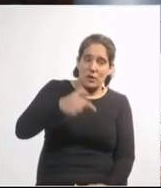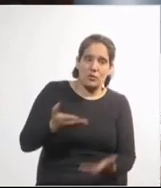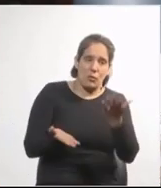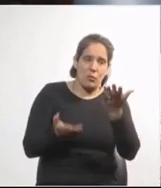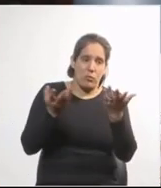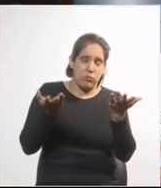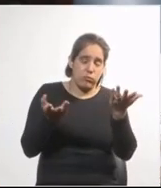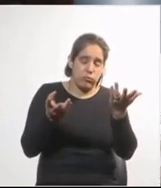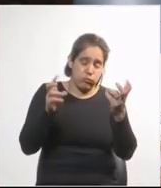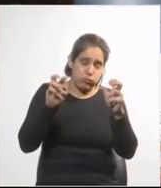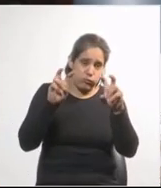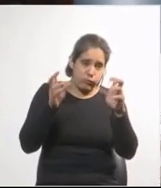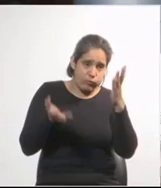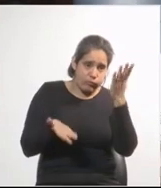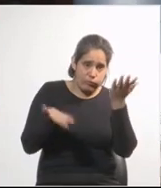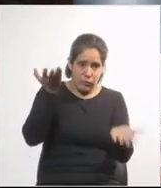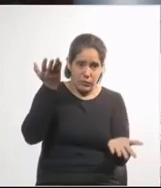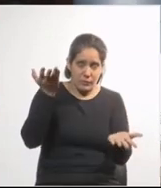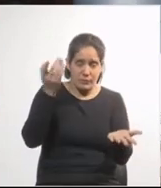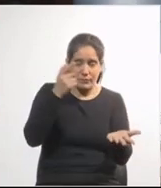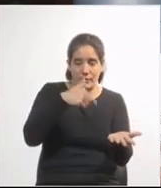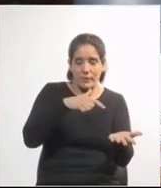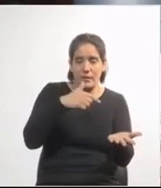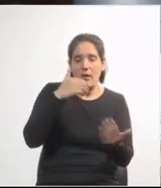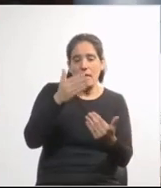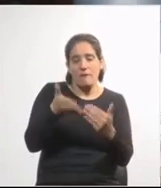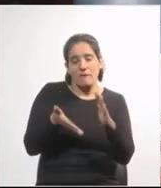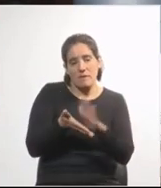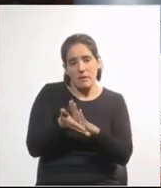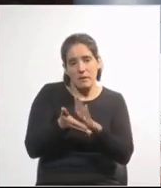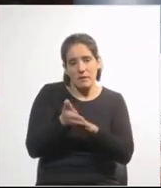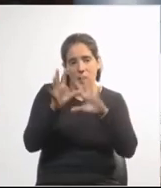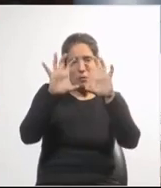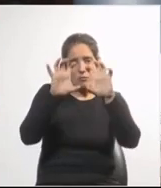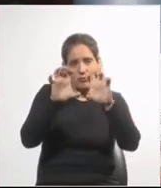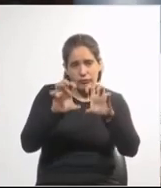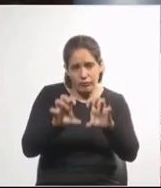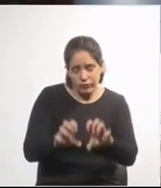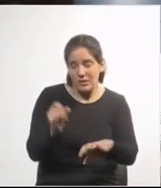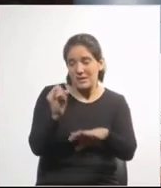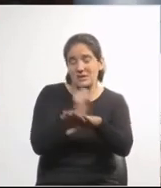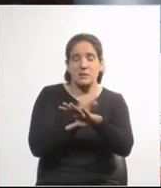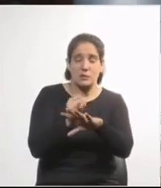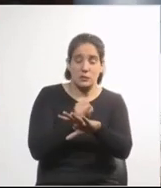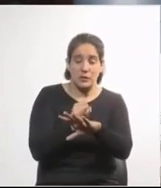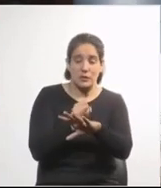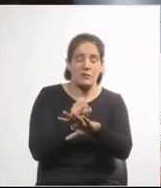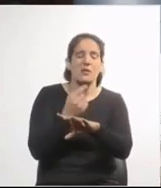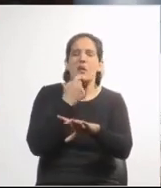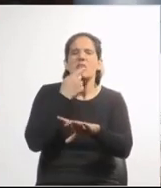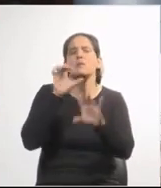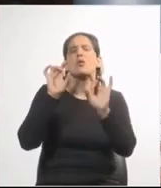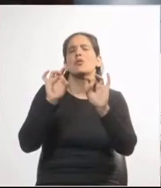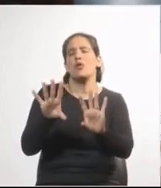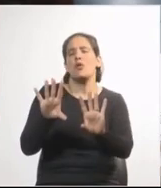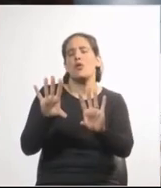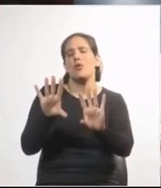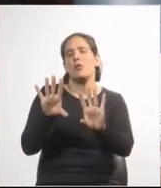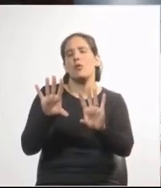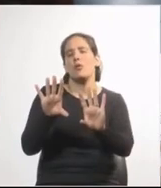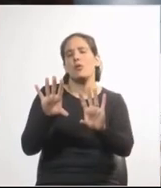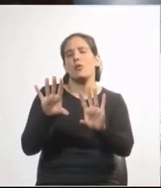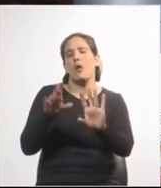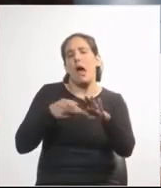desigualdad, de la erosión a la calidad de las instituciones, No pretendemos referirnos a los hechos